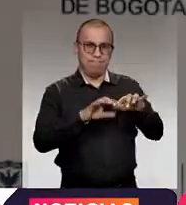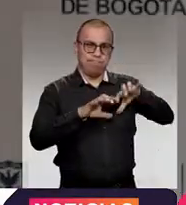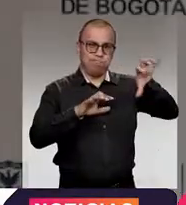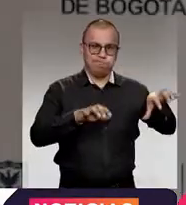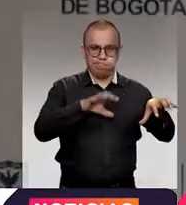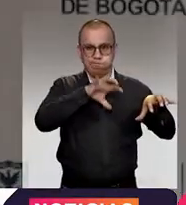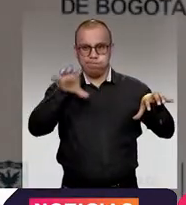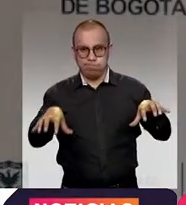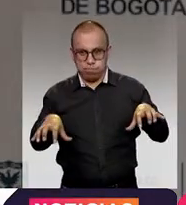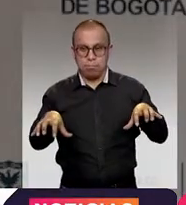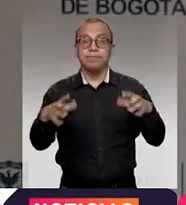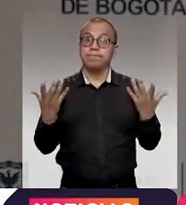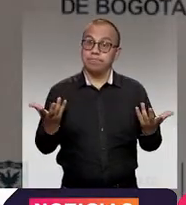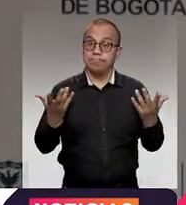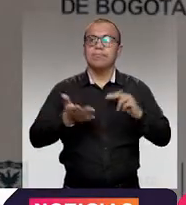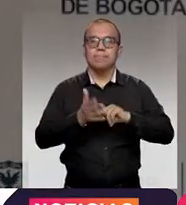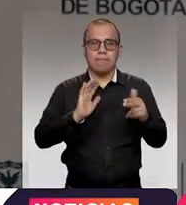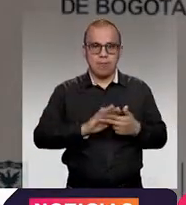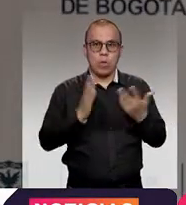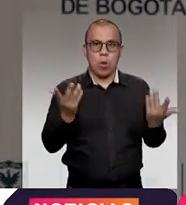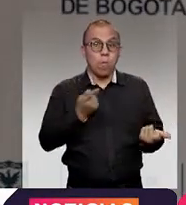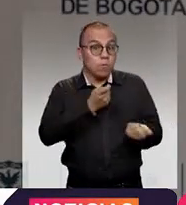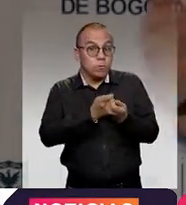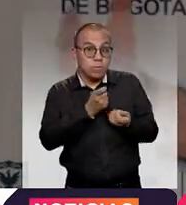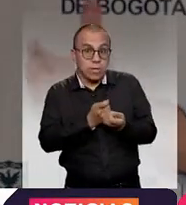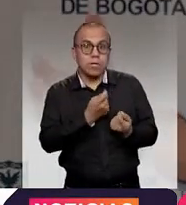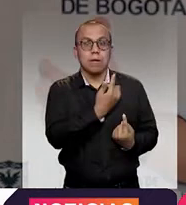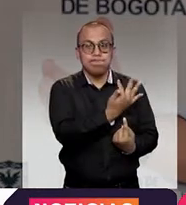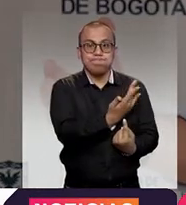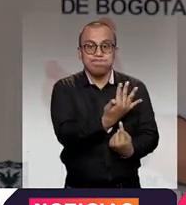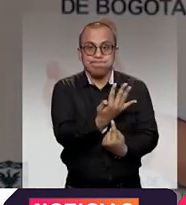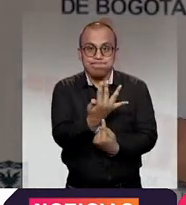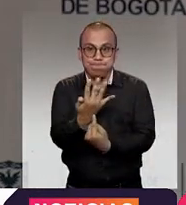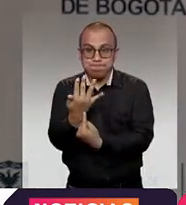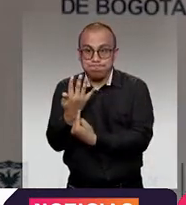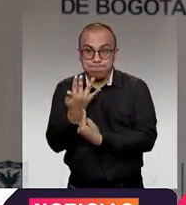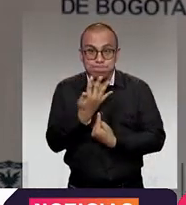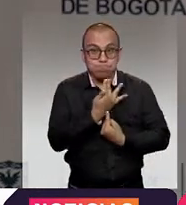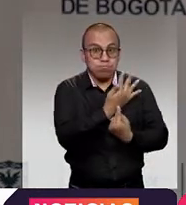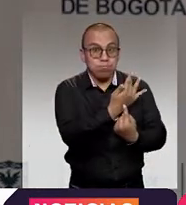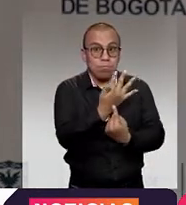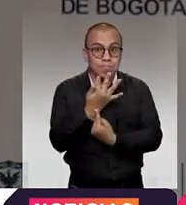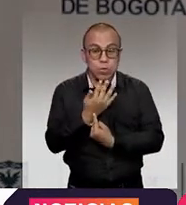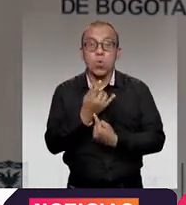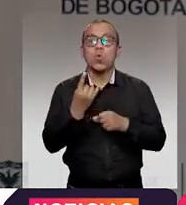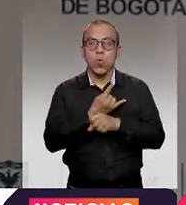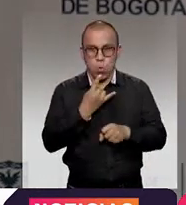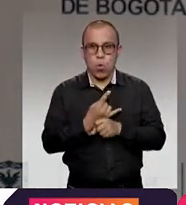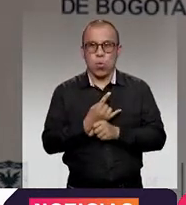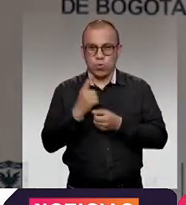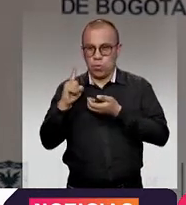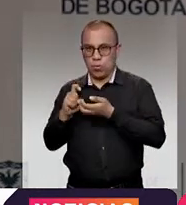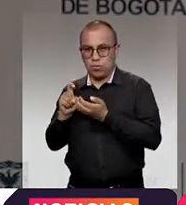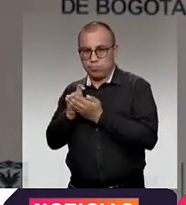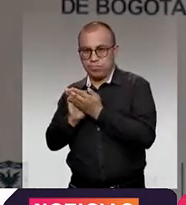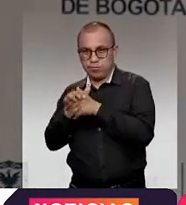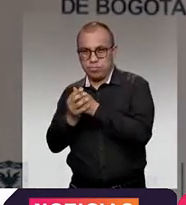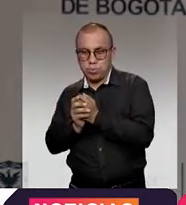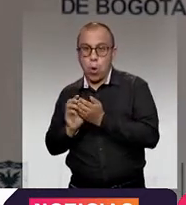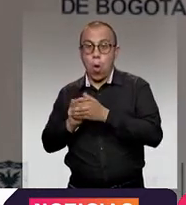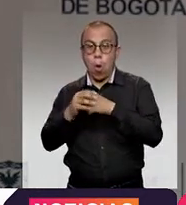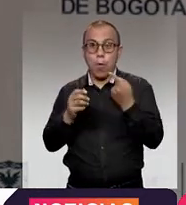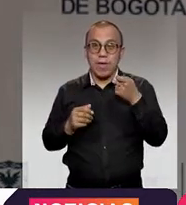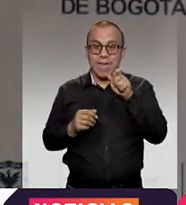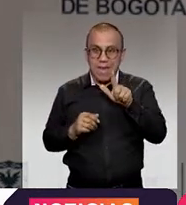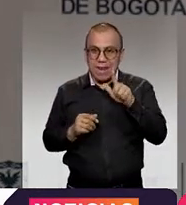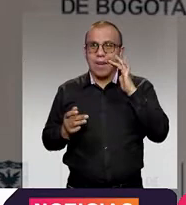químicos. Entonces, si estamos cerca a varias velitas prendidas y utilizamos un aerosol de alcohol o